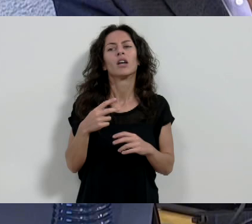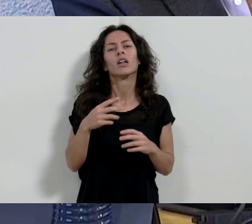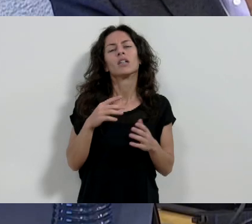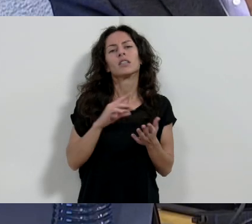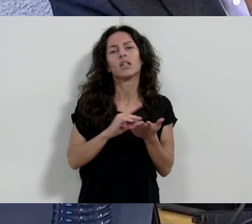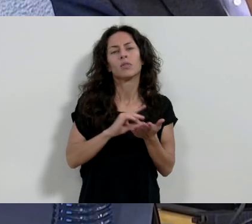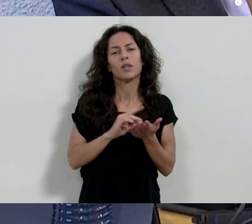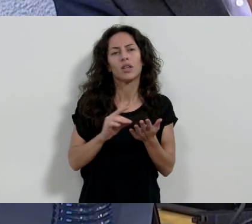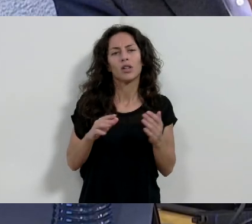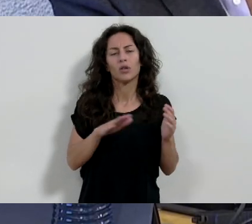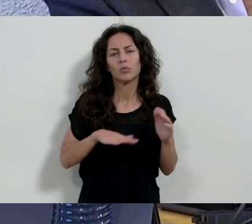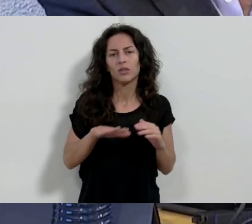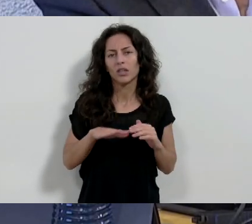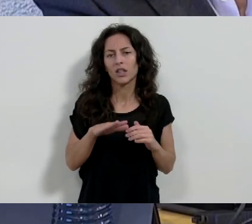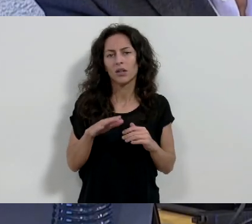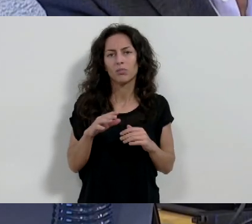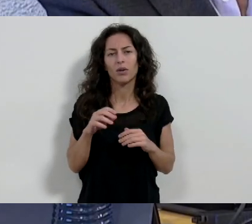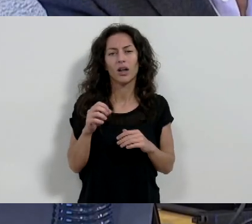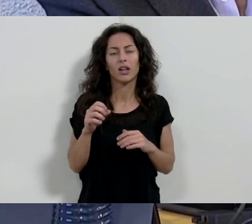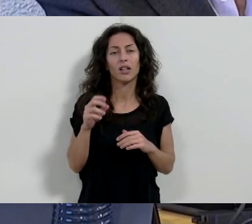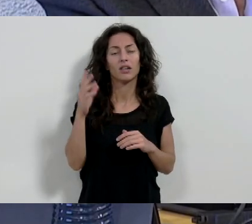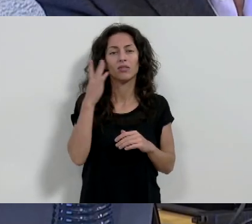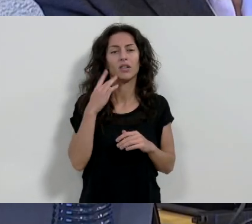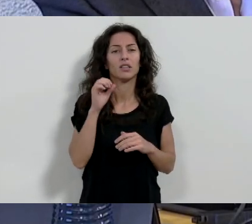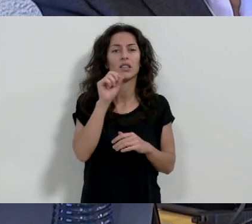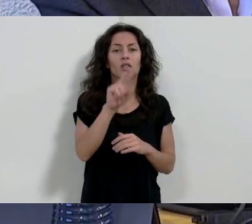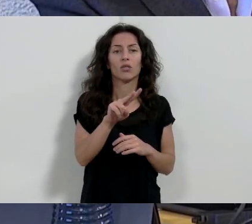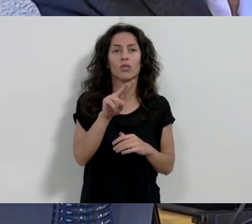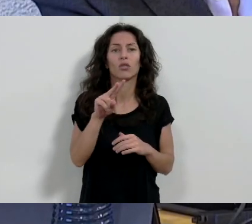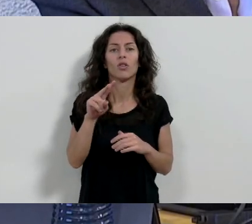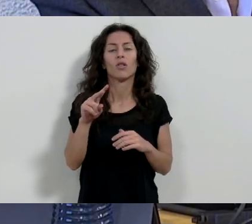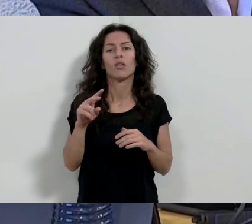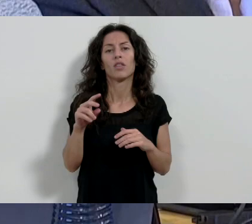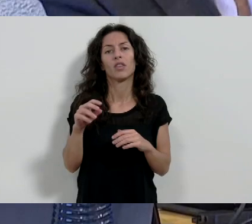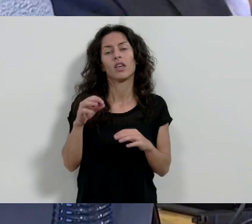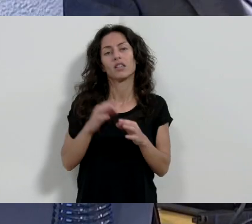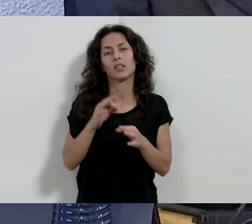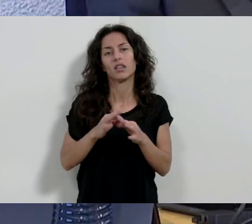El dictamen fue favorable al haber obtenido más votos a favor que en contra.